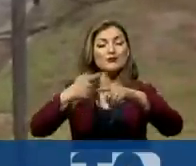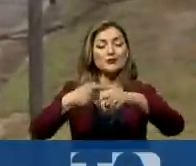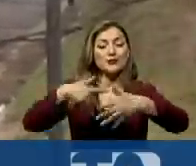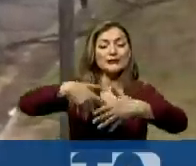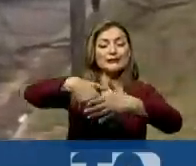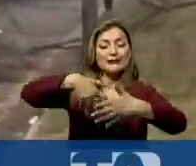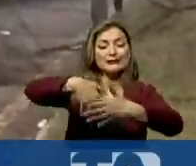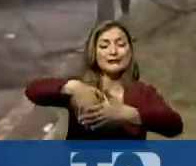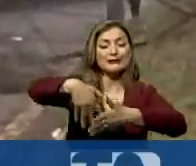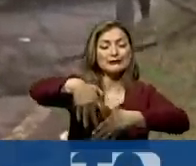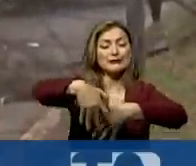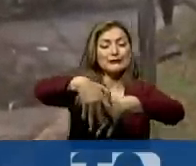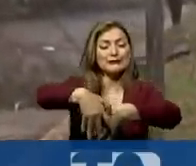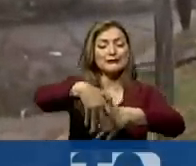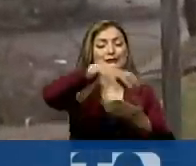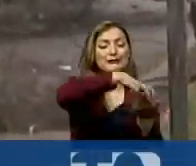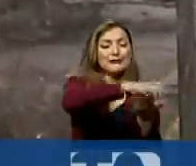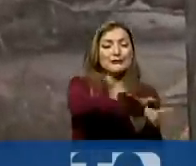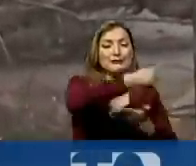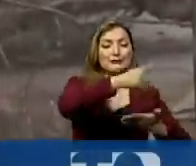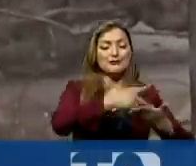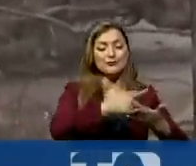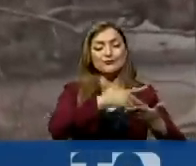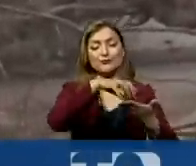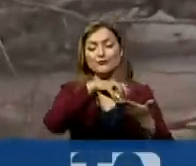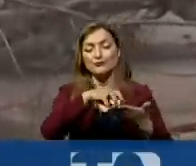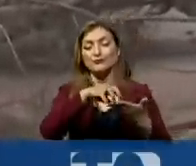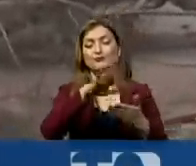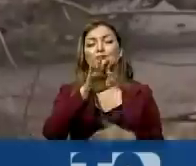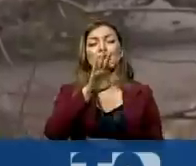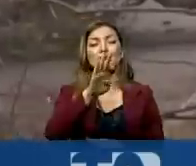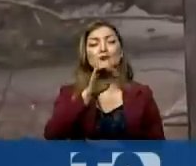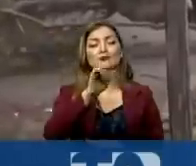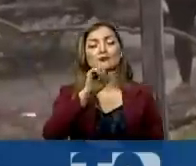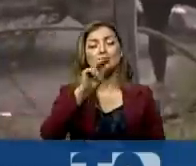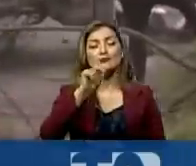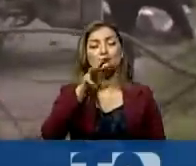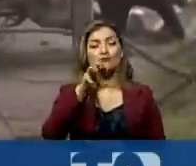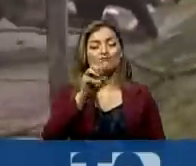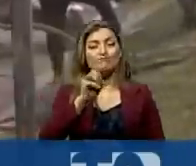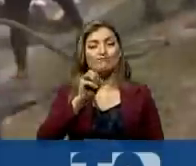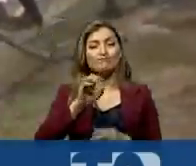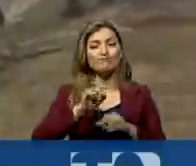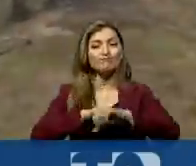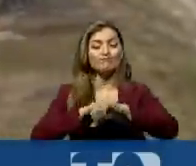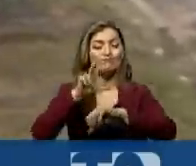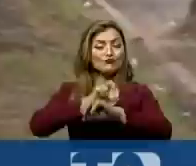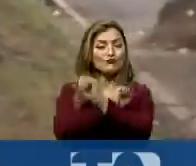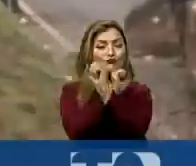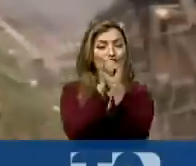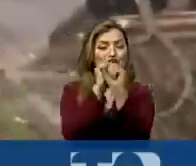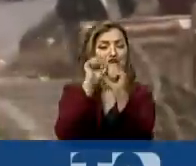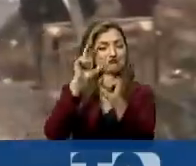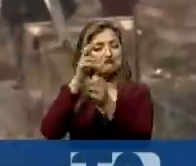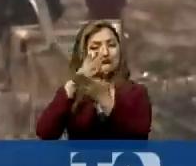como de cayambe tabacundo de pedro moncayo personas que han salido a las tres de la mañana tres tres y media de la mañana para